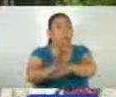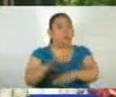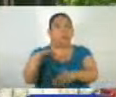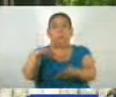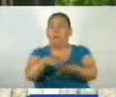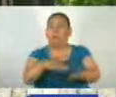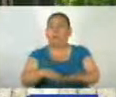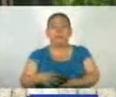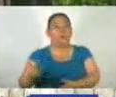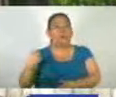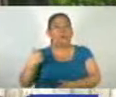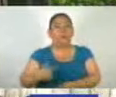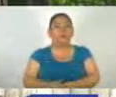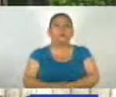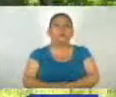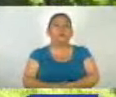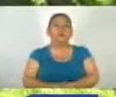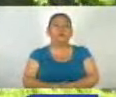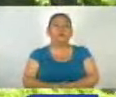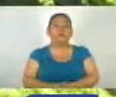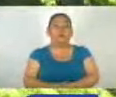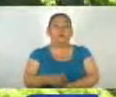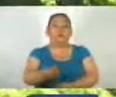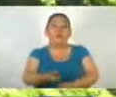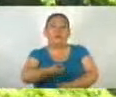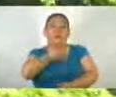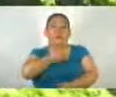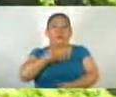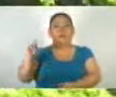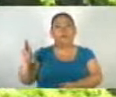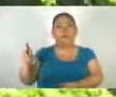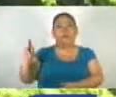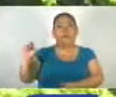las recomendaciones. Ese es un informe de Kelly Abrego para Noticiero Hecho.